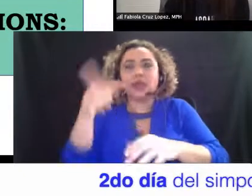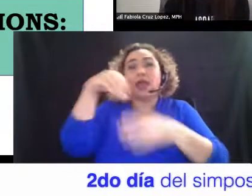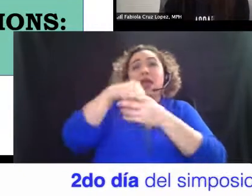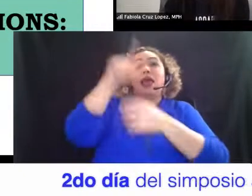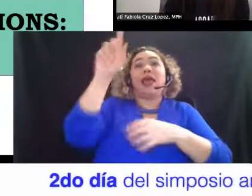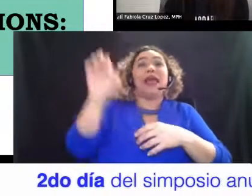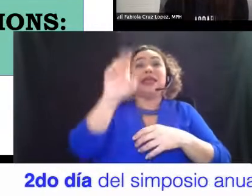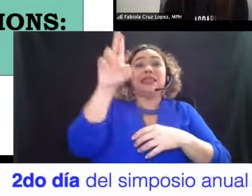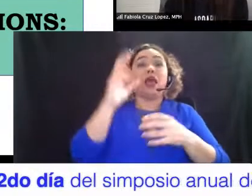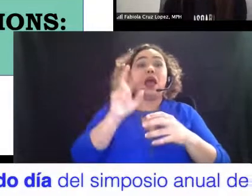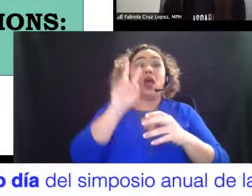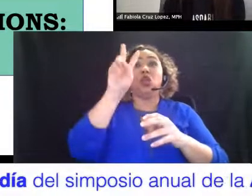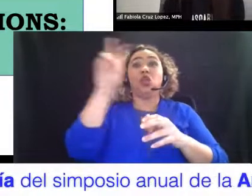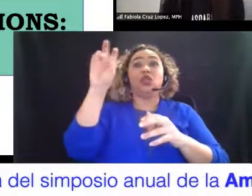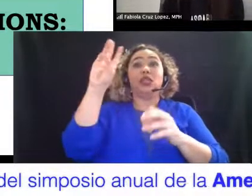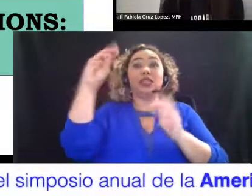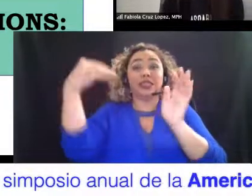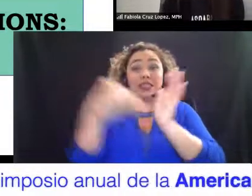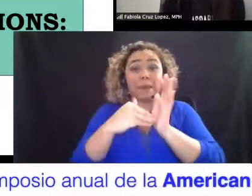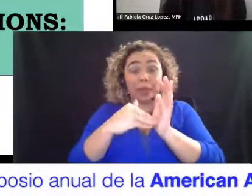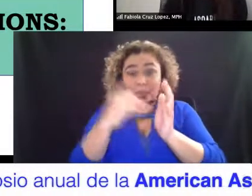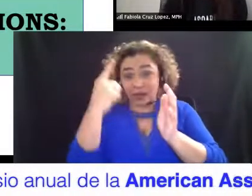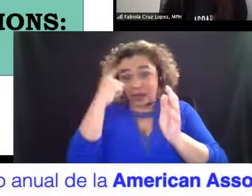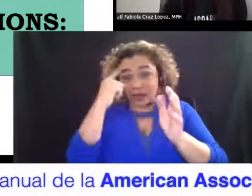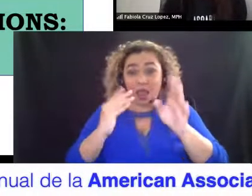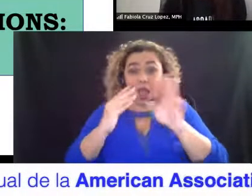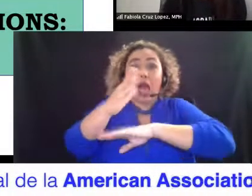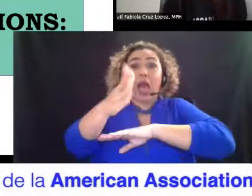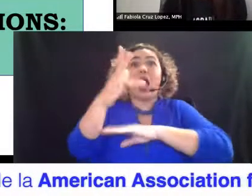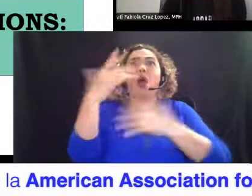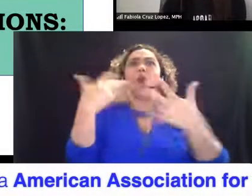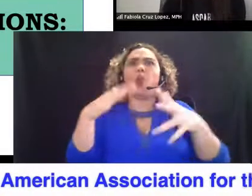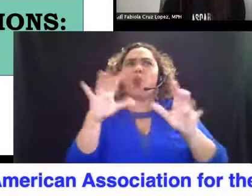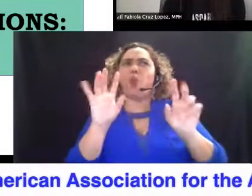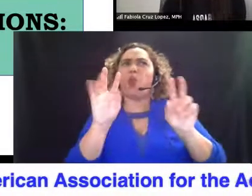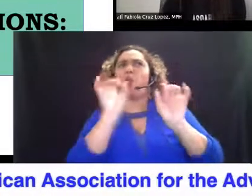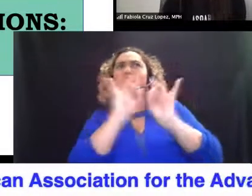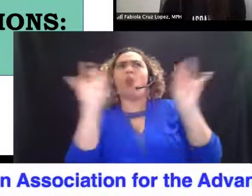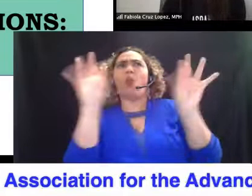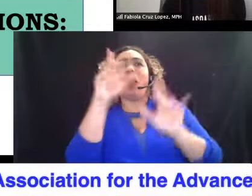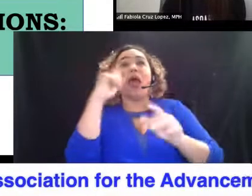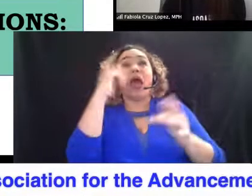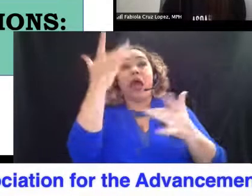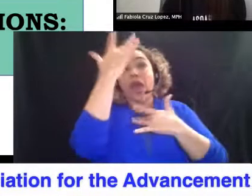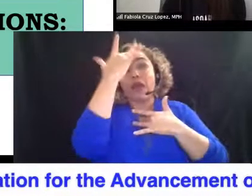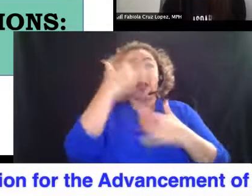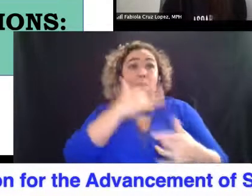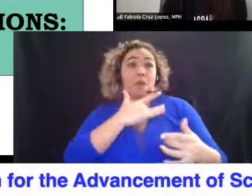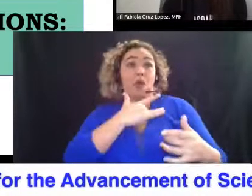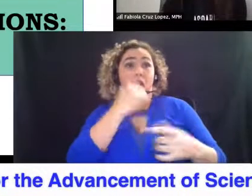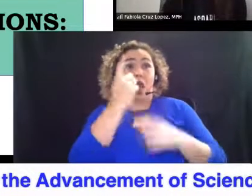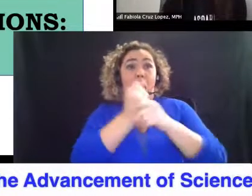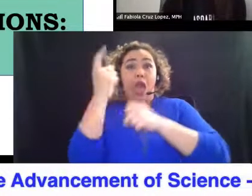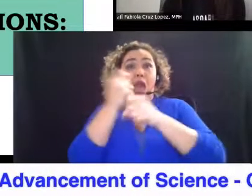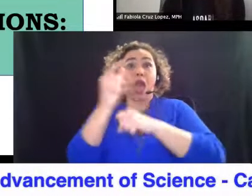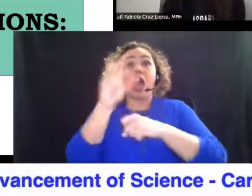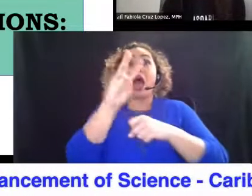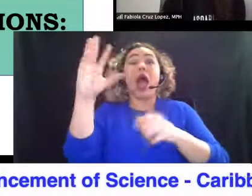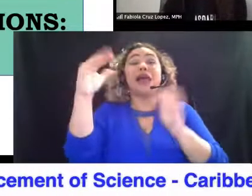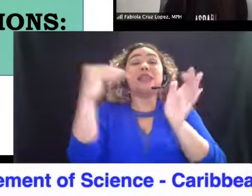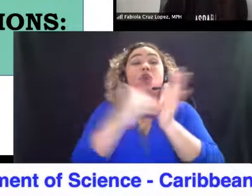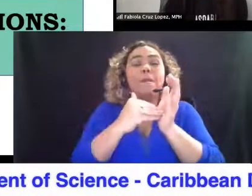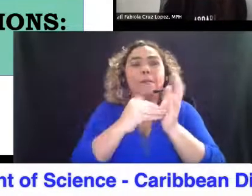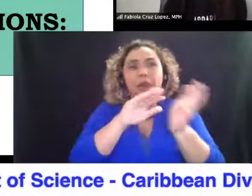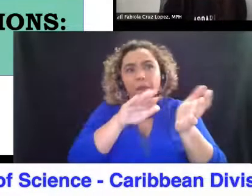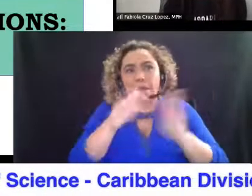de 260,000, para que ustedes tengan idea del impacto. Enfermedades del corazón al año causan 600,000, al igual